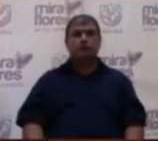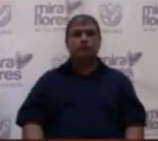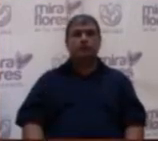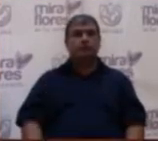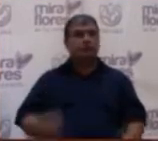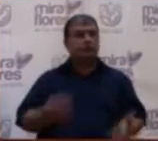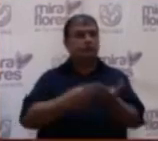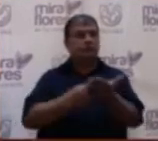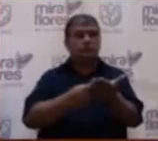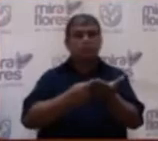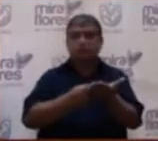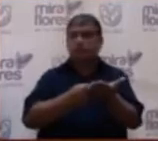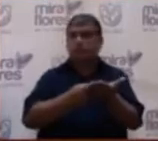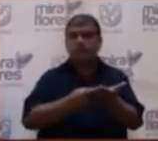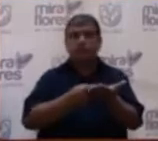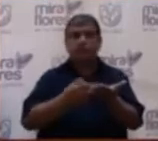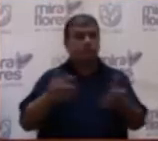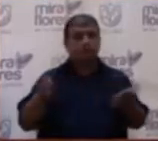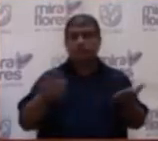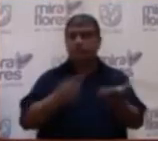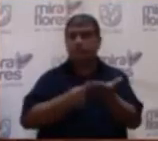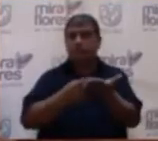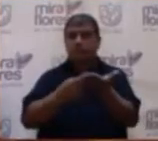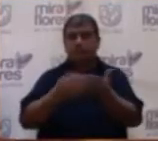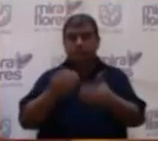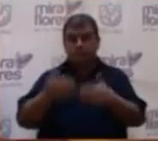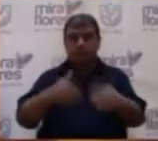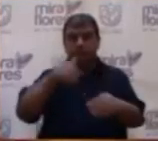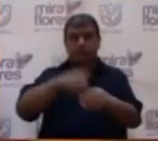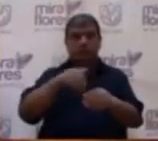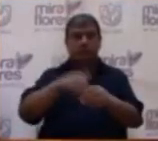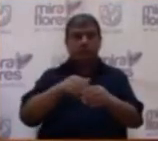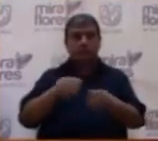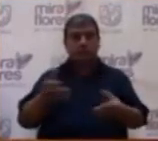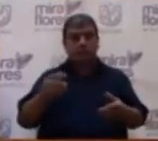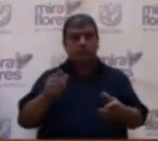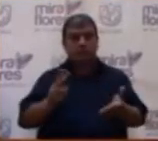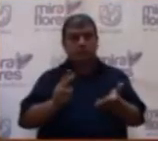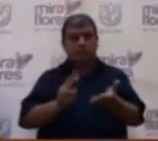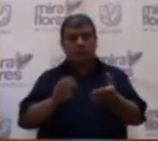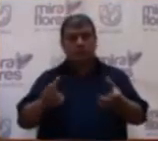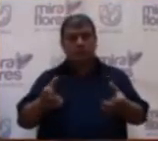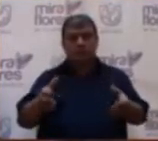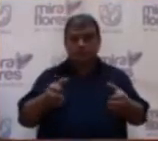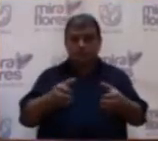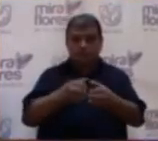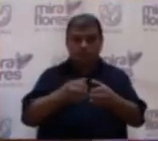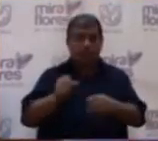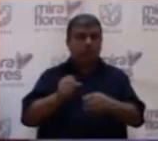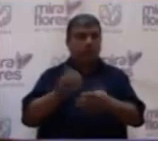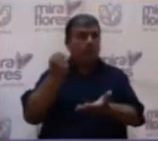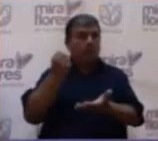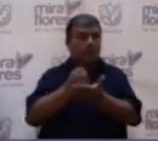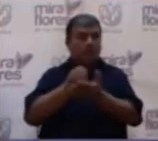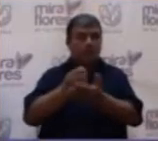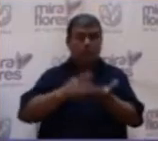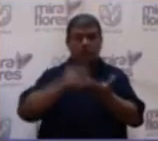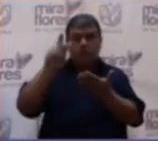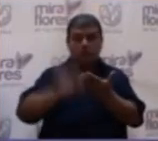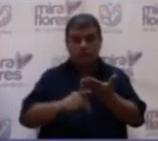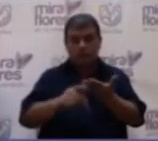al debate si no hay debate procedemos a votar aquellos miembros del consejo que estén a favor de aprobar este proyecto en los términos